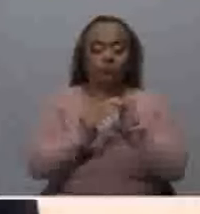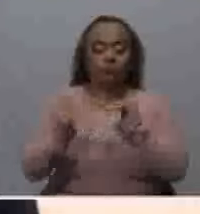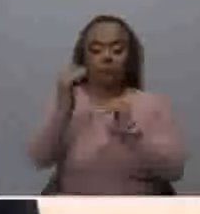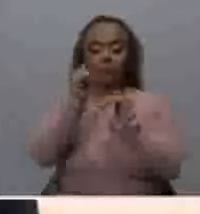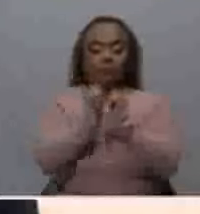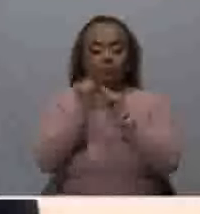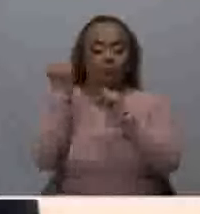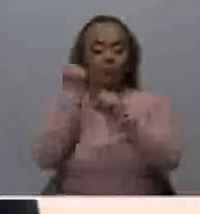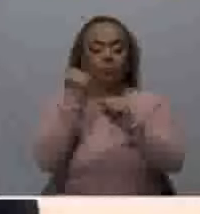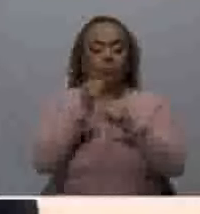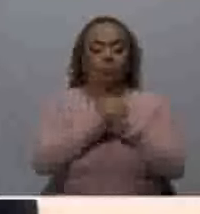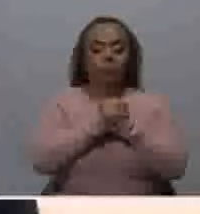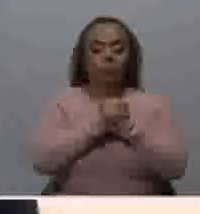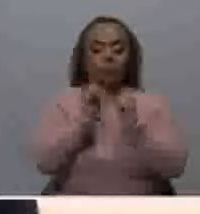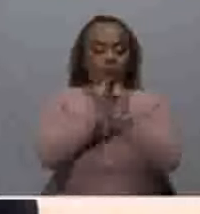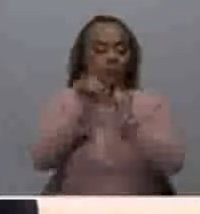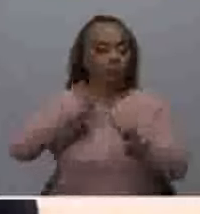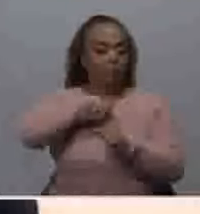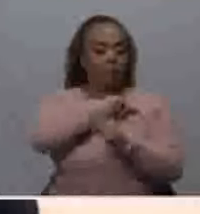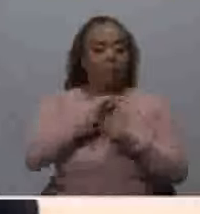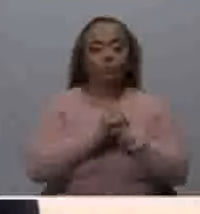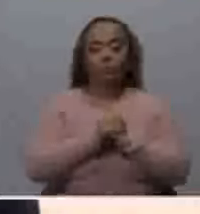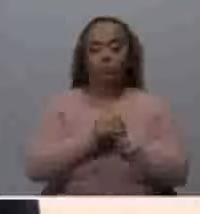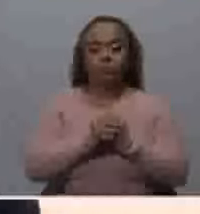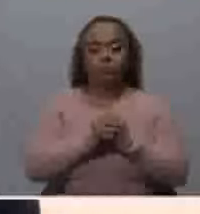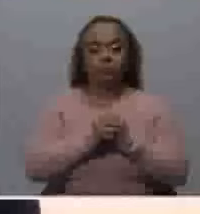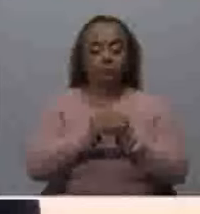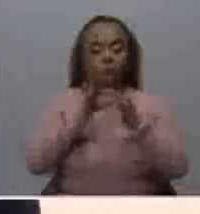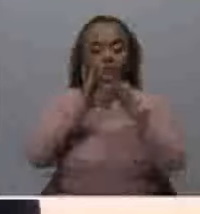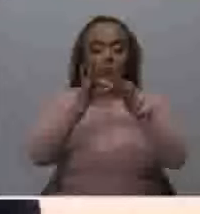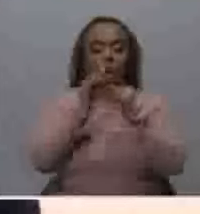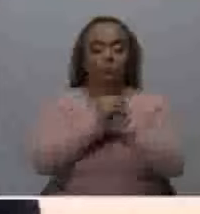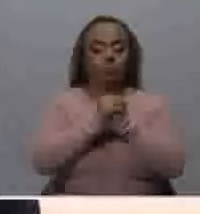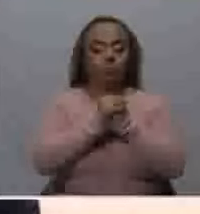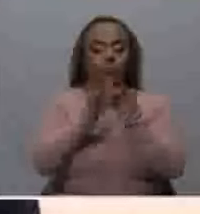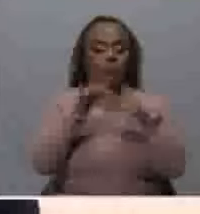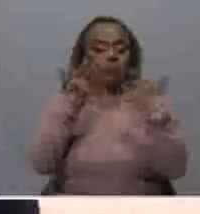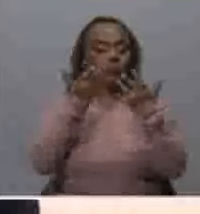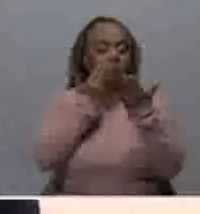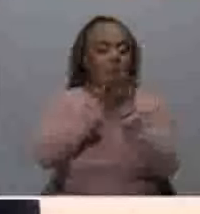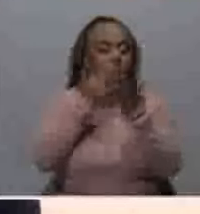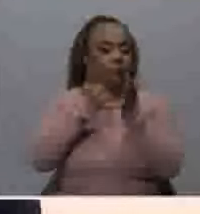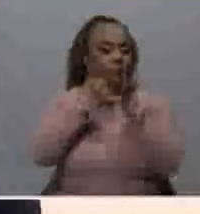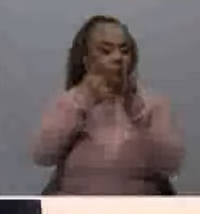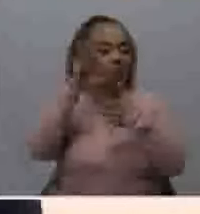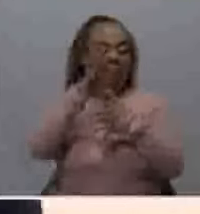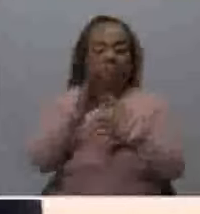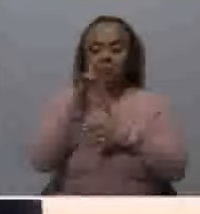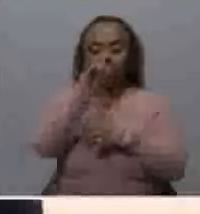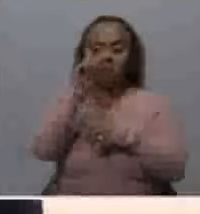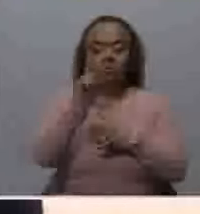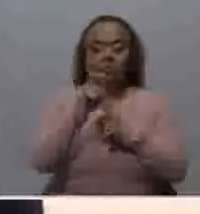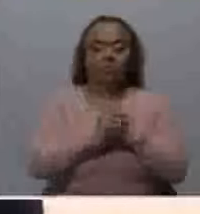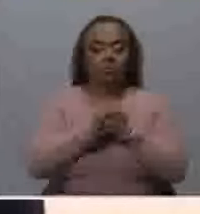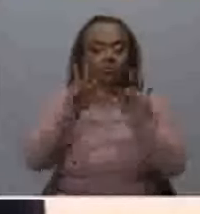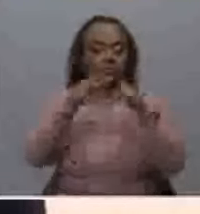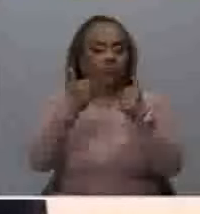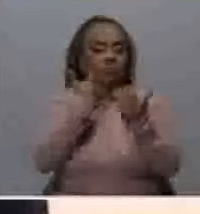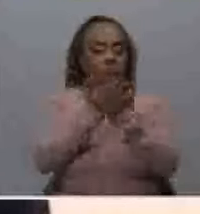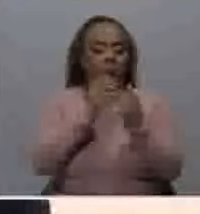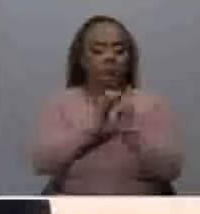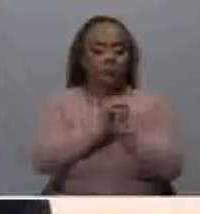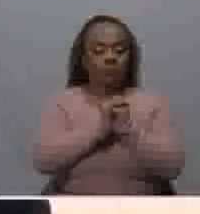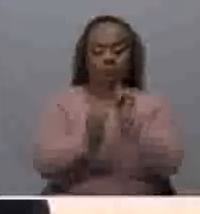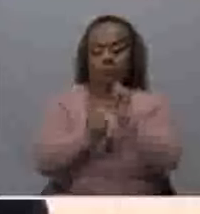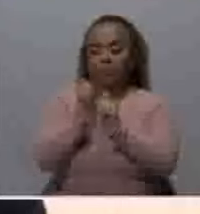que tenía rato de no conversar con nosotros, sobre a qué viene la selección a la Copa América, que es la gran pregunta. ¿A qué viene? Bueno, la